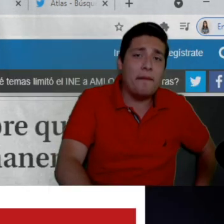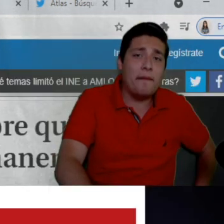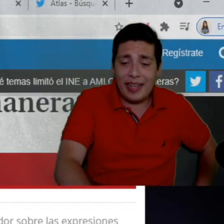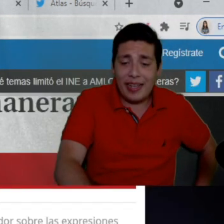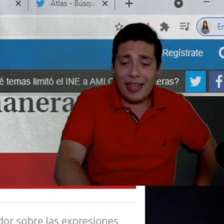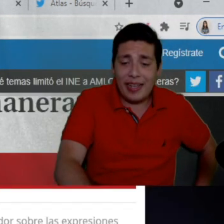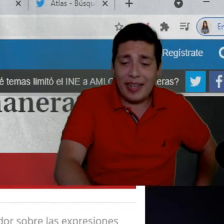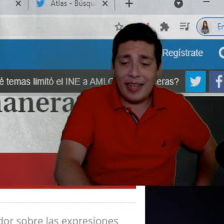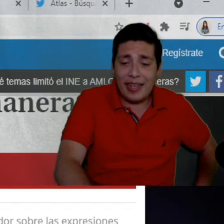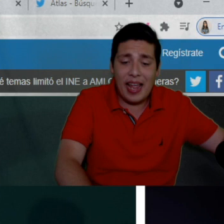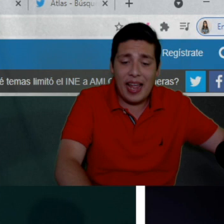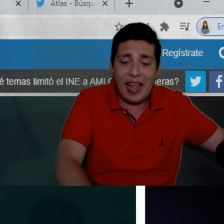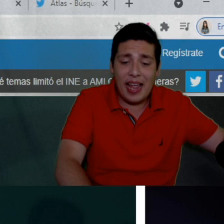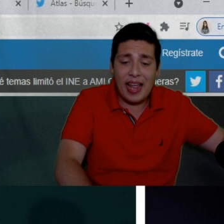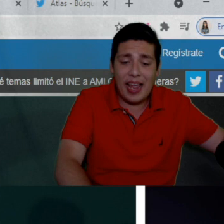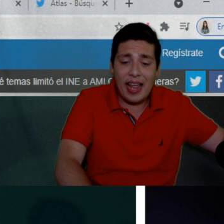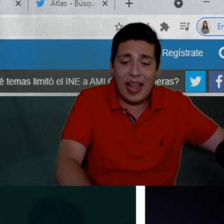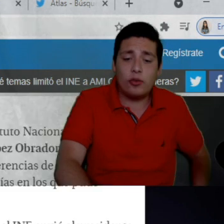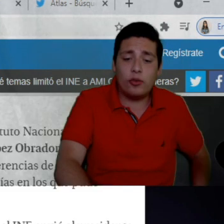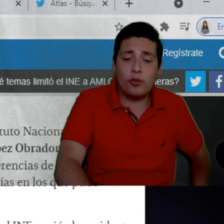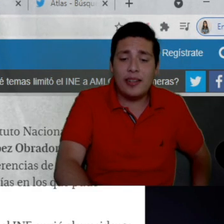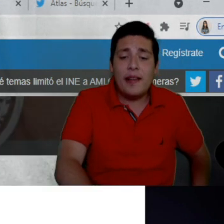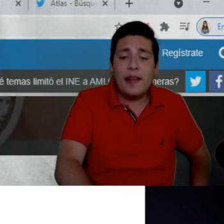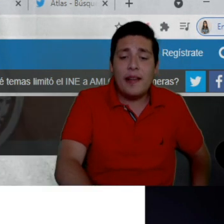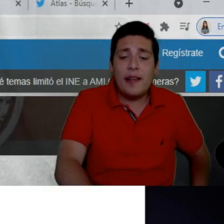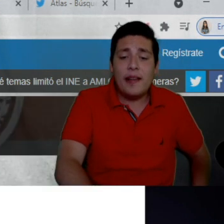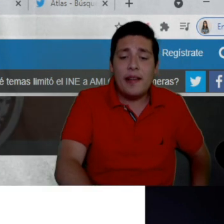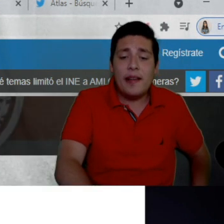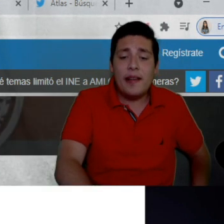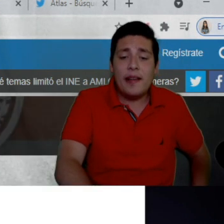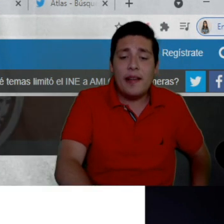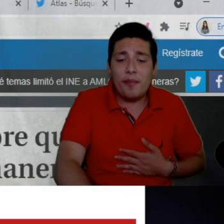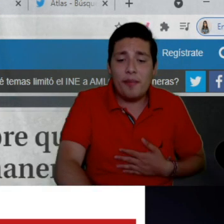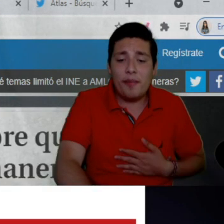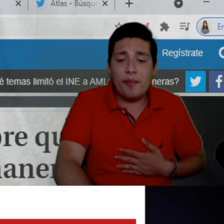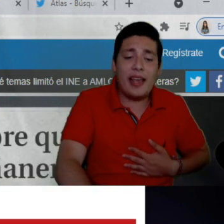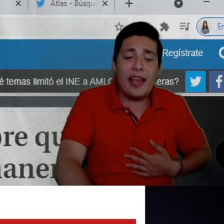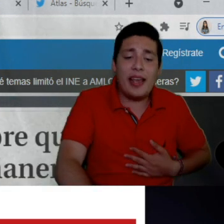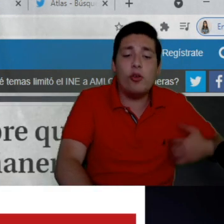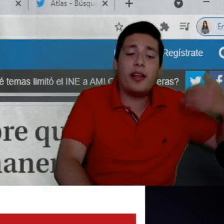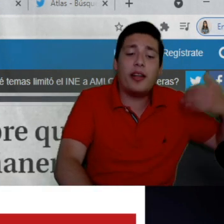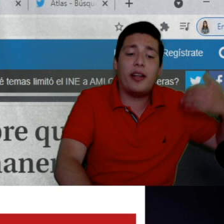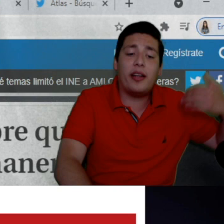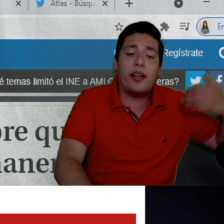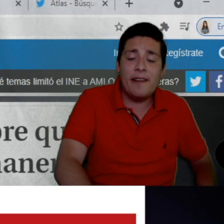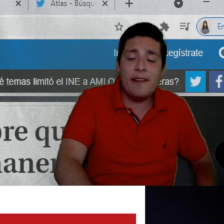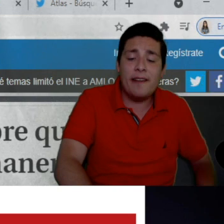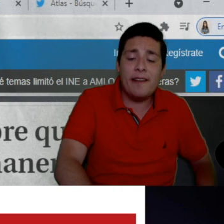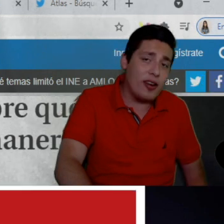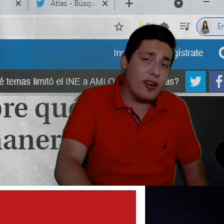reforma que sea esencial para cambiar las cosas en México. Aquí tenemos, familia, pues qué es lo que el